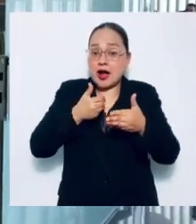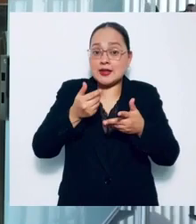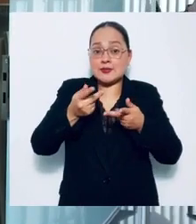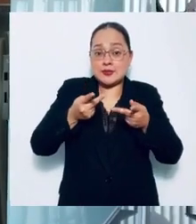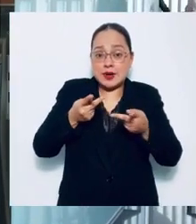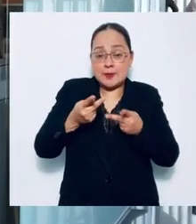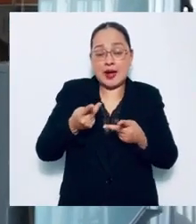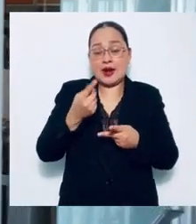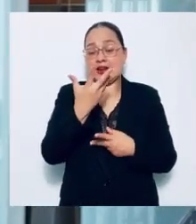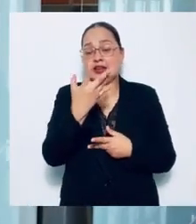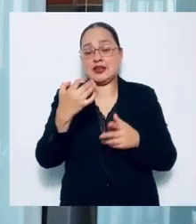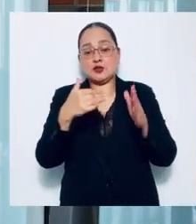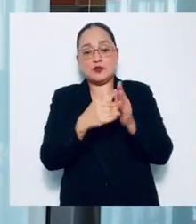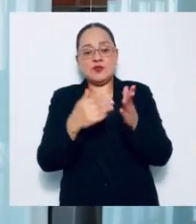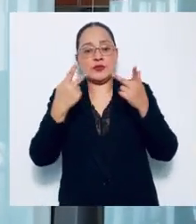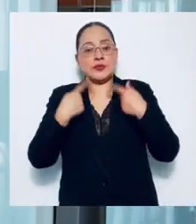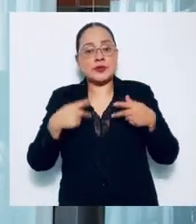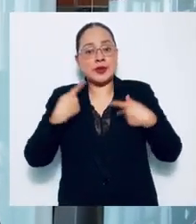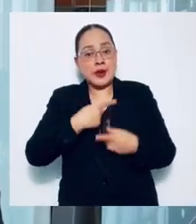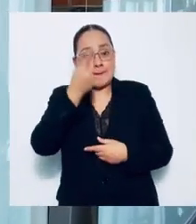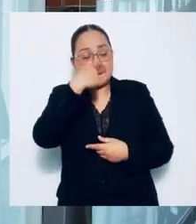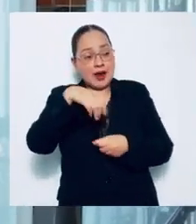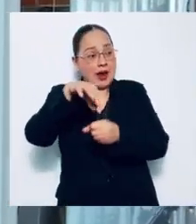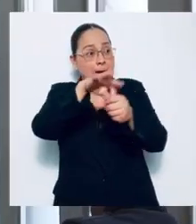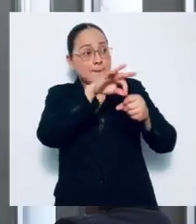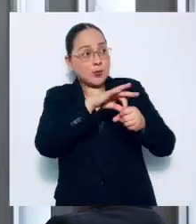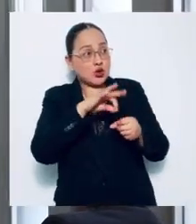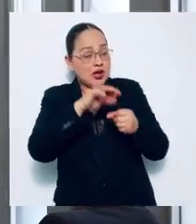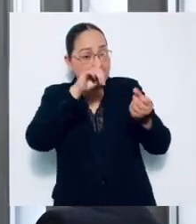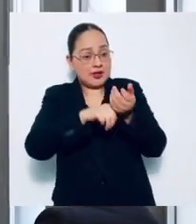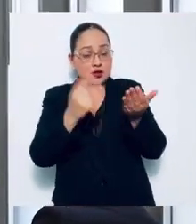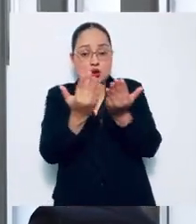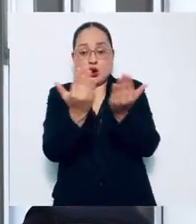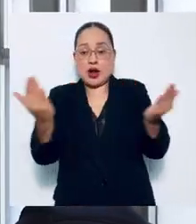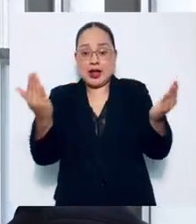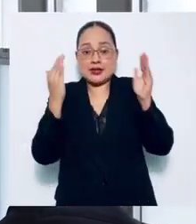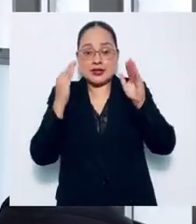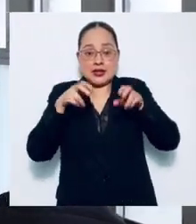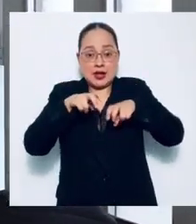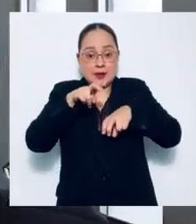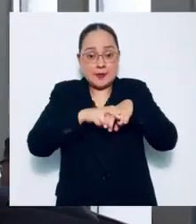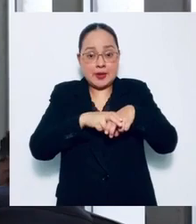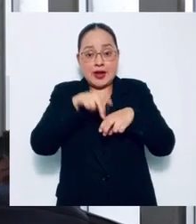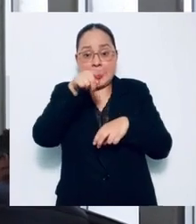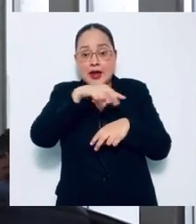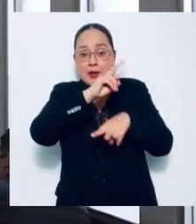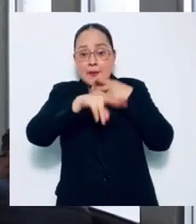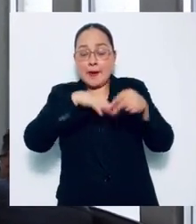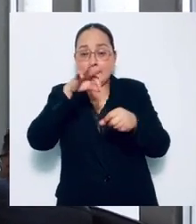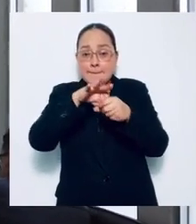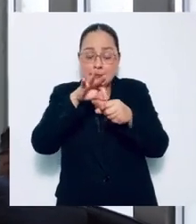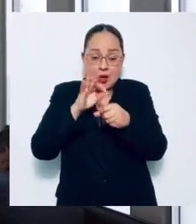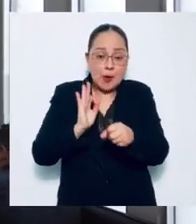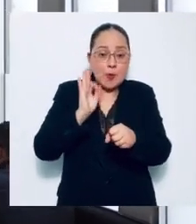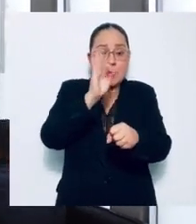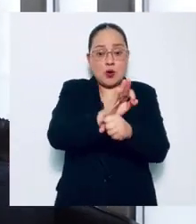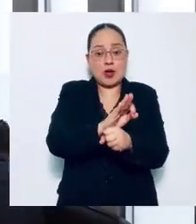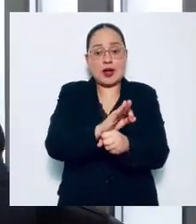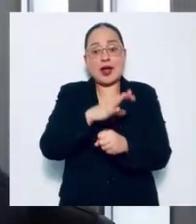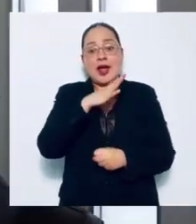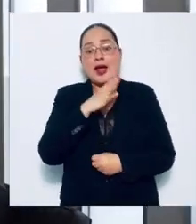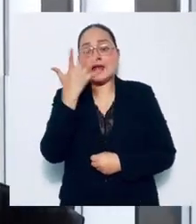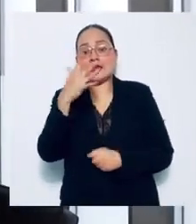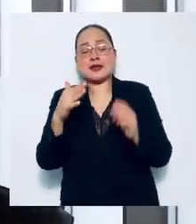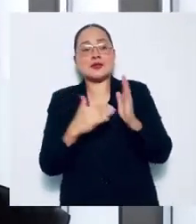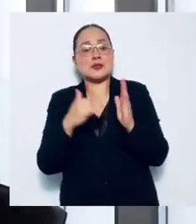a 500,000 de personas para que defendieran el voto en las casillas, y alrededor de 10 millones de personas